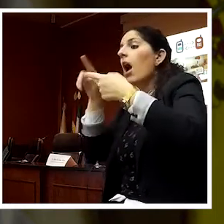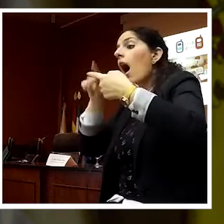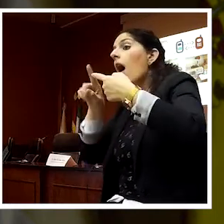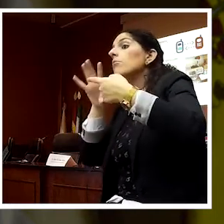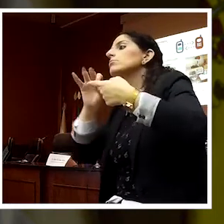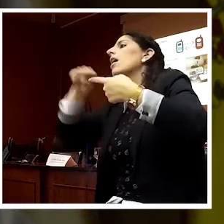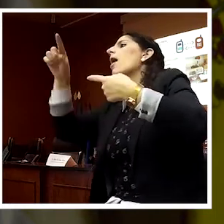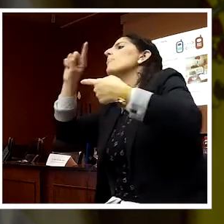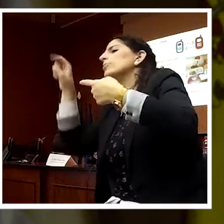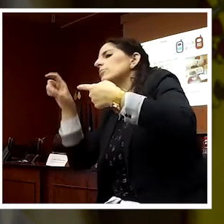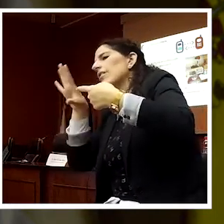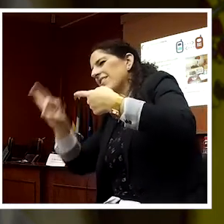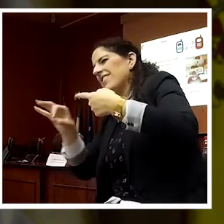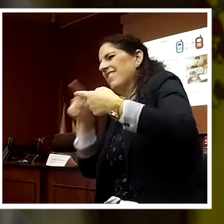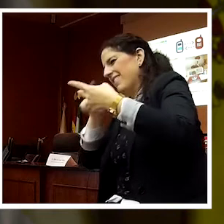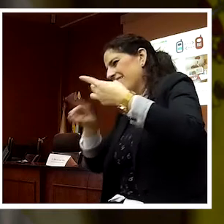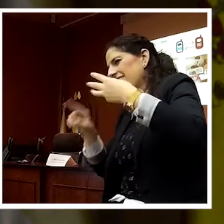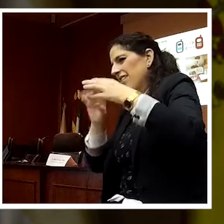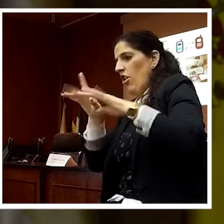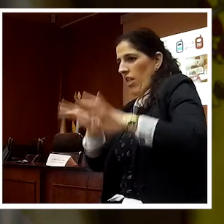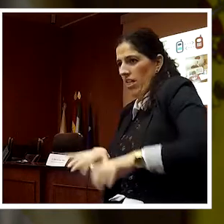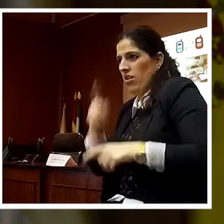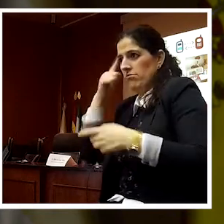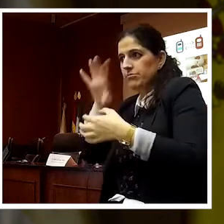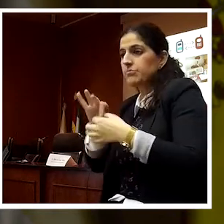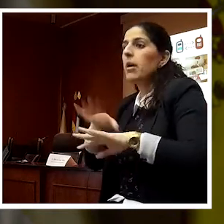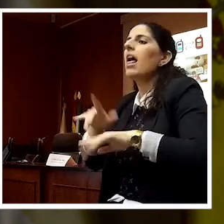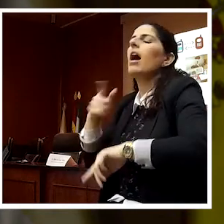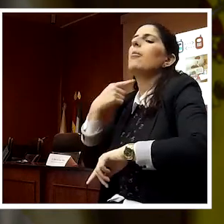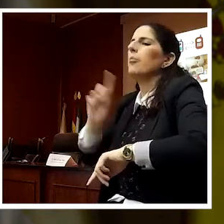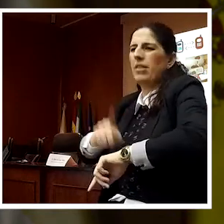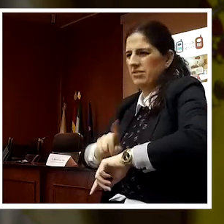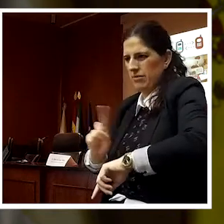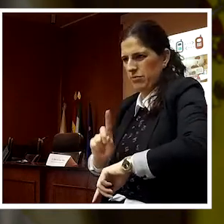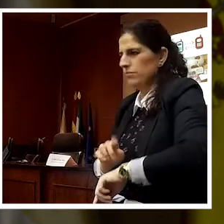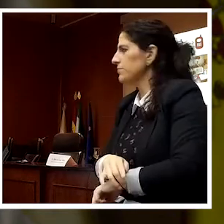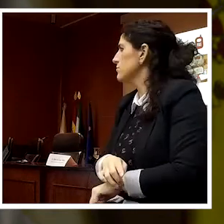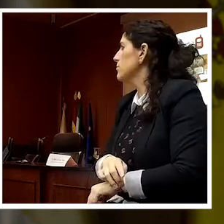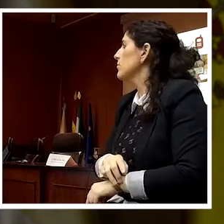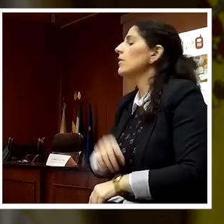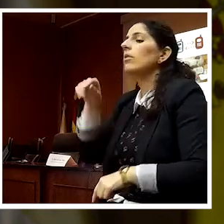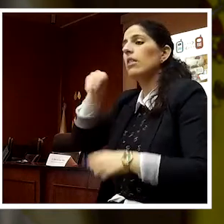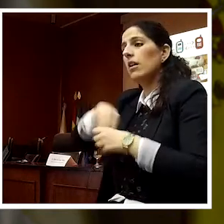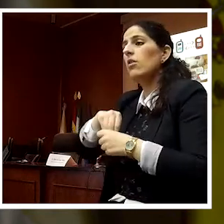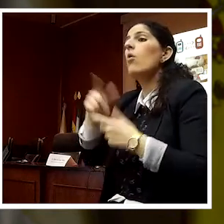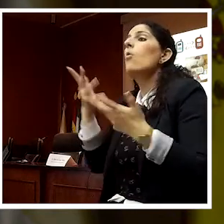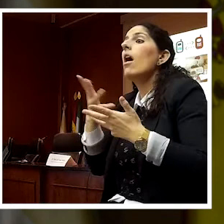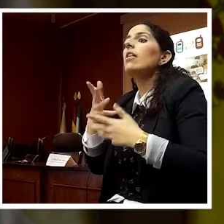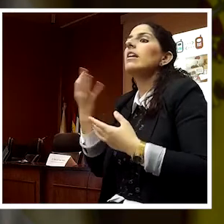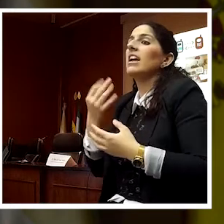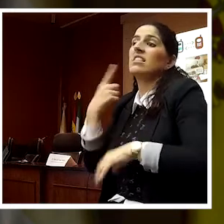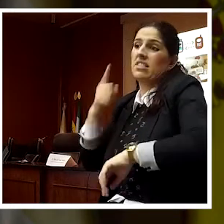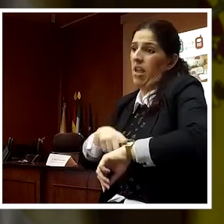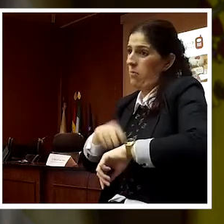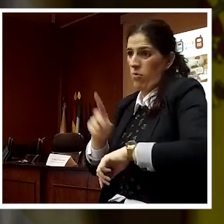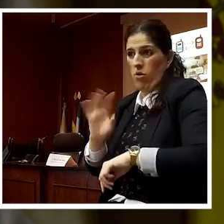validadas y con un montón de estudios. ¿Para qué? Pues para rentabilizar el tiempo. En urgencias, la variable fundamental es